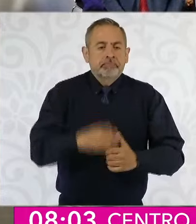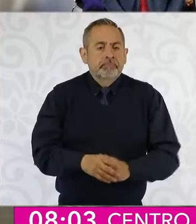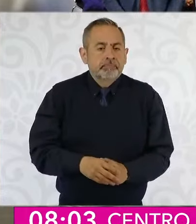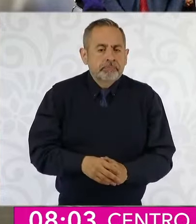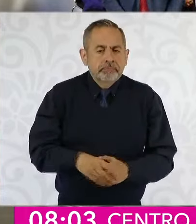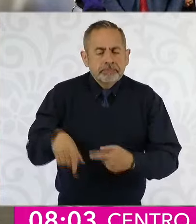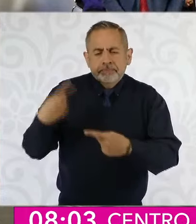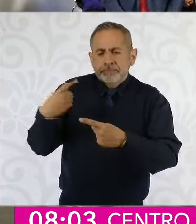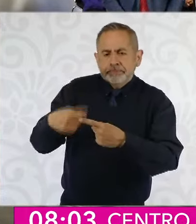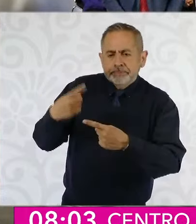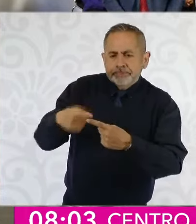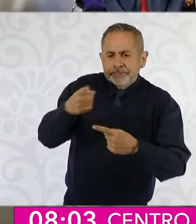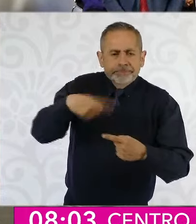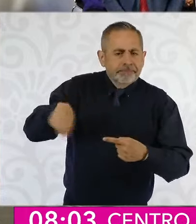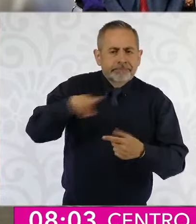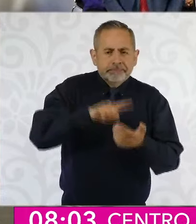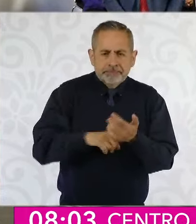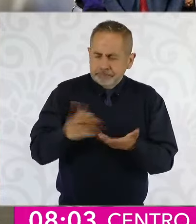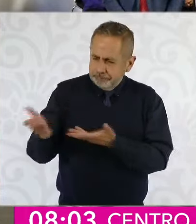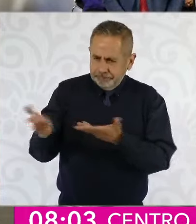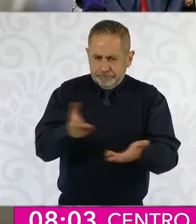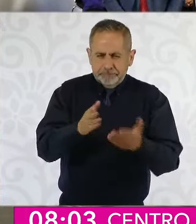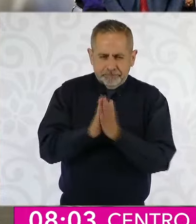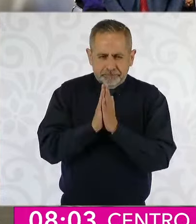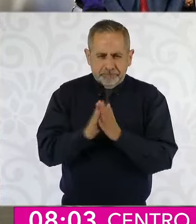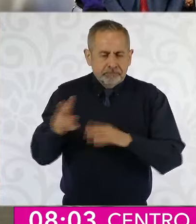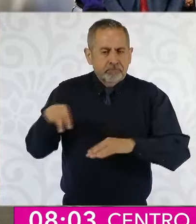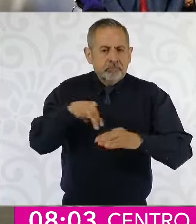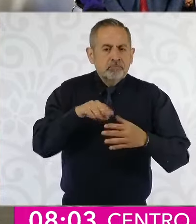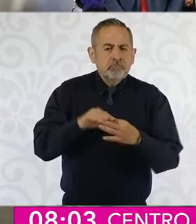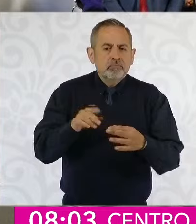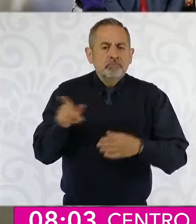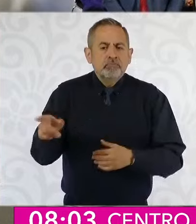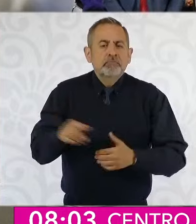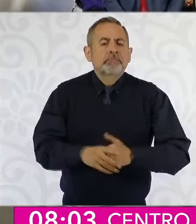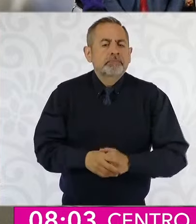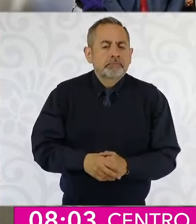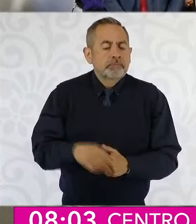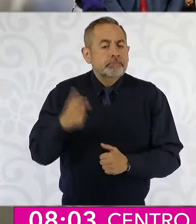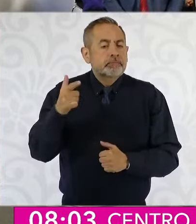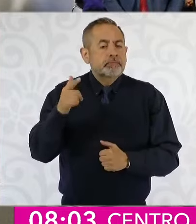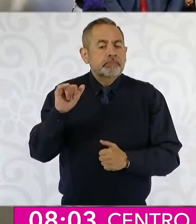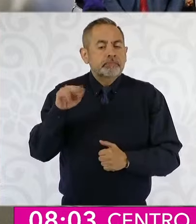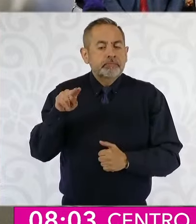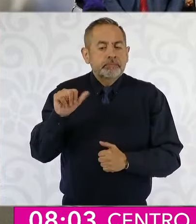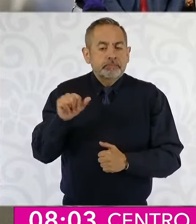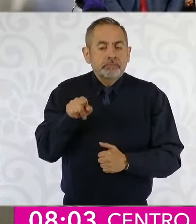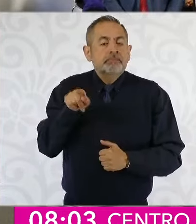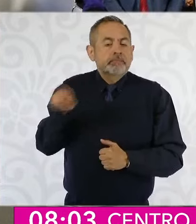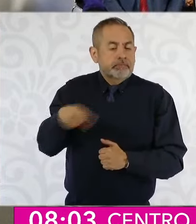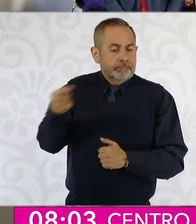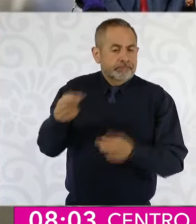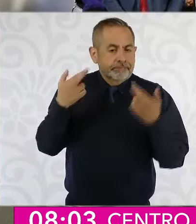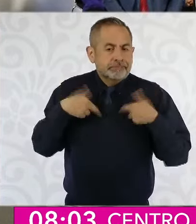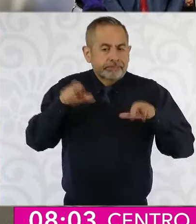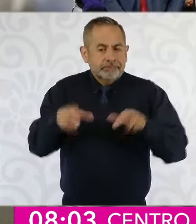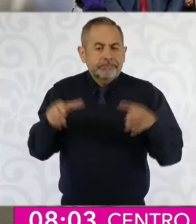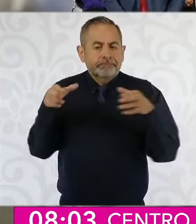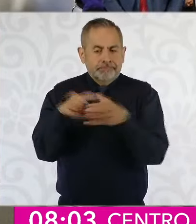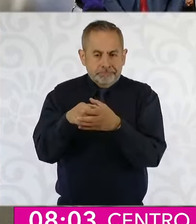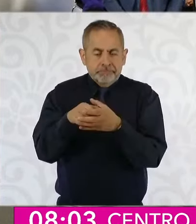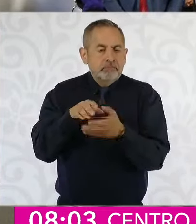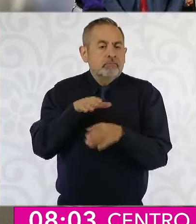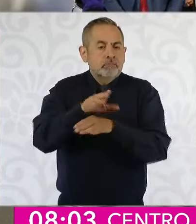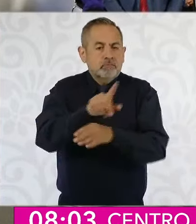¿Quiénes son? Gina, si quieres. Bueno, Gina no se necesita para. Pero a Gina, que está representando el